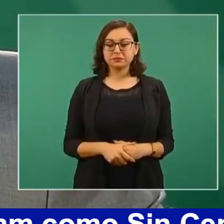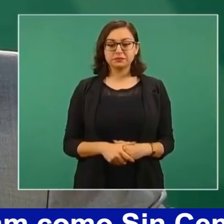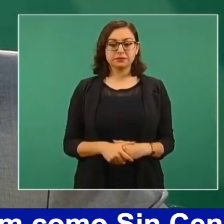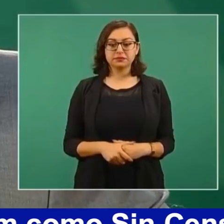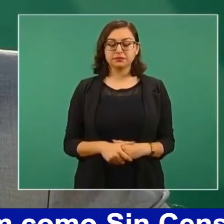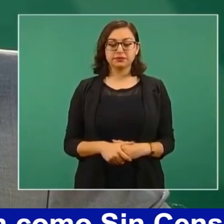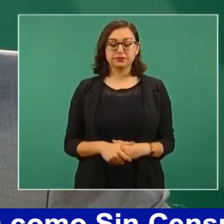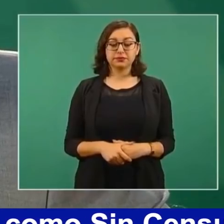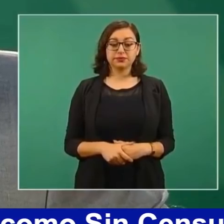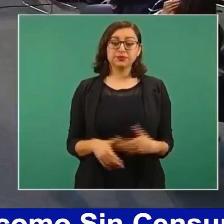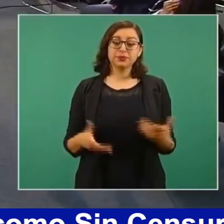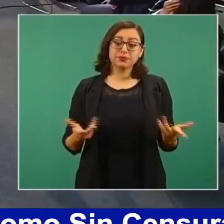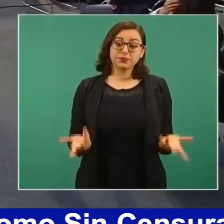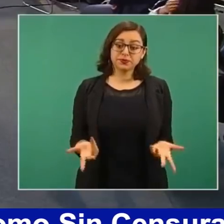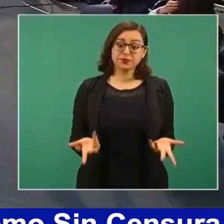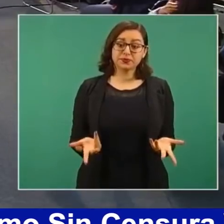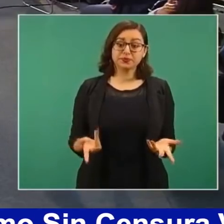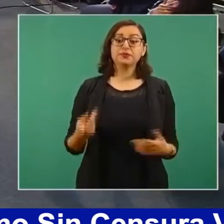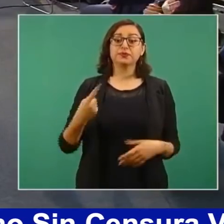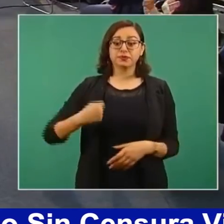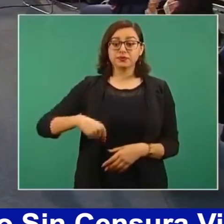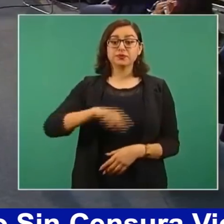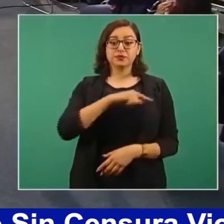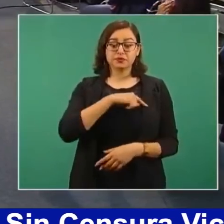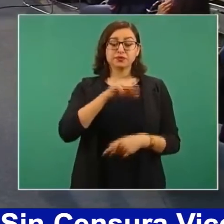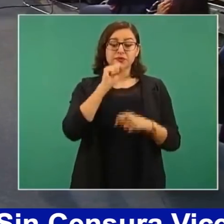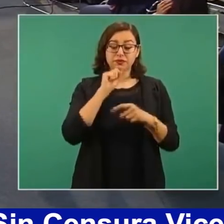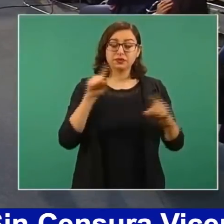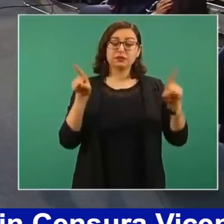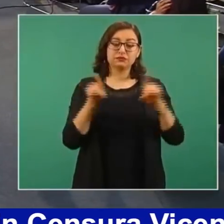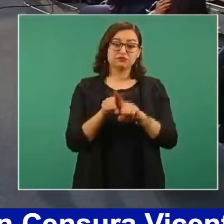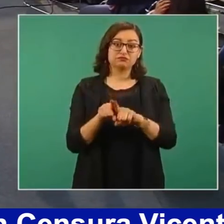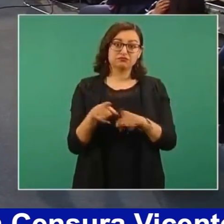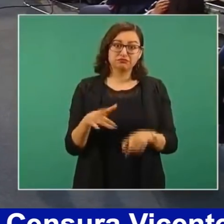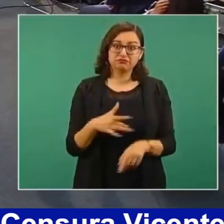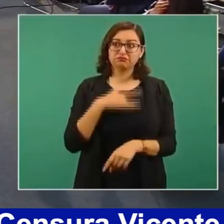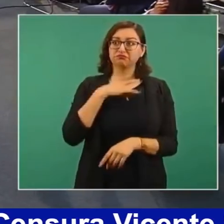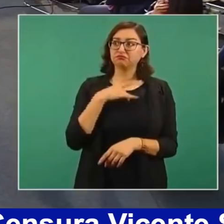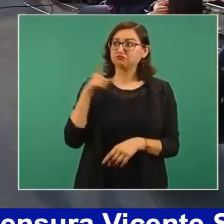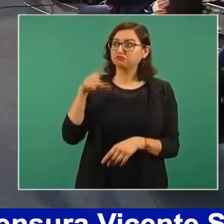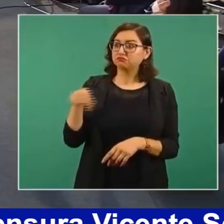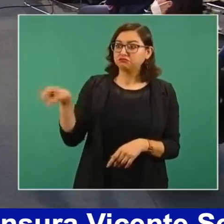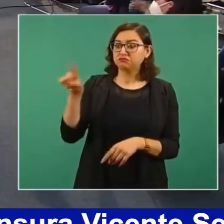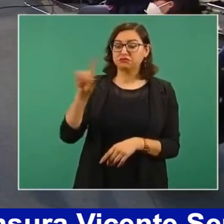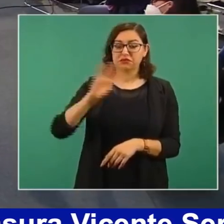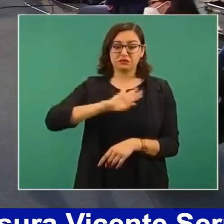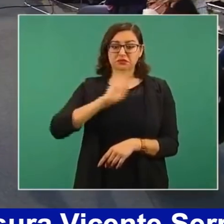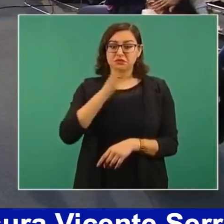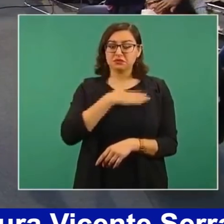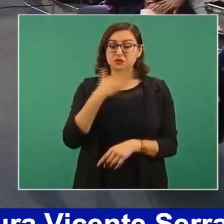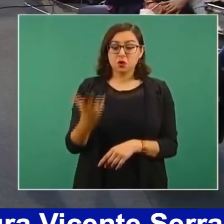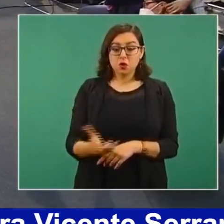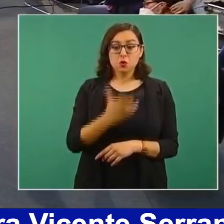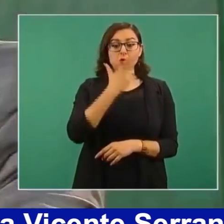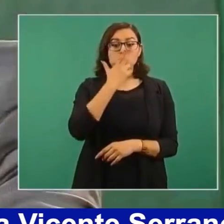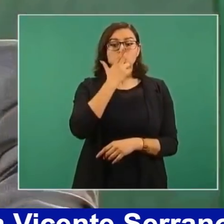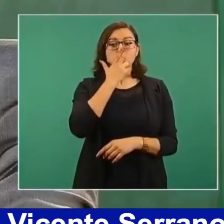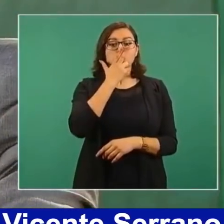se hizo, y tenemos también pues mucho aprecio por el pueblo español.